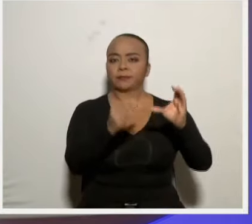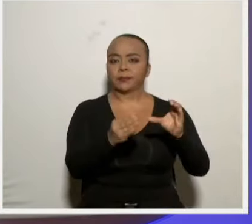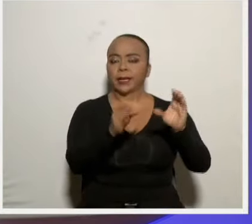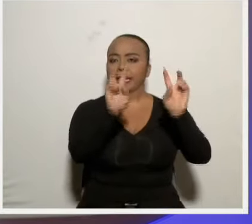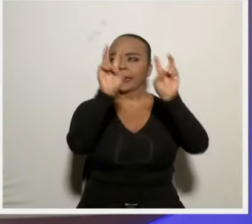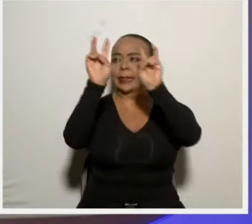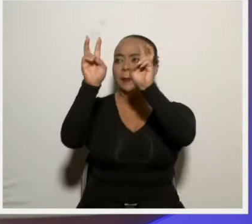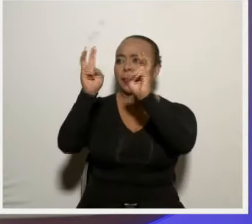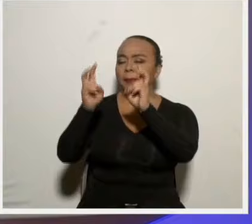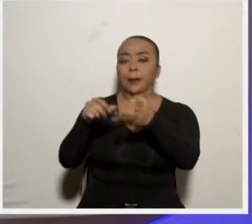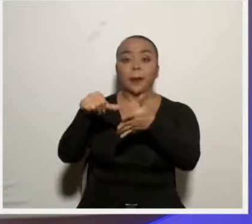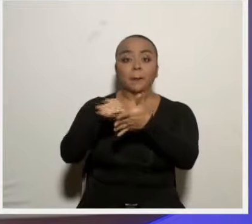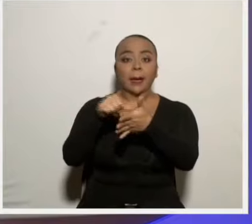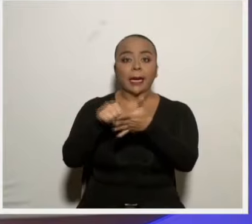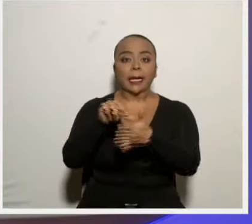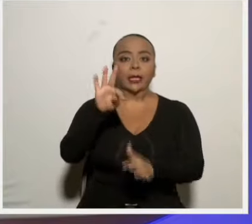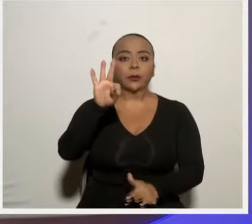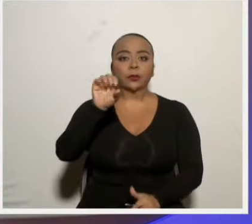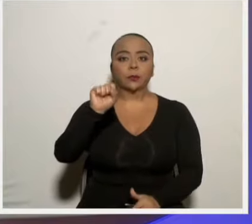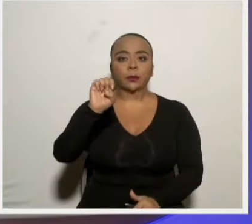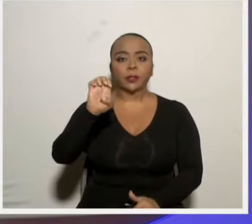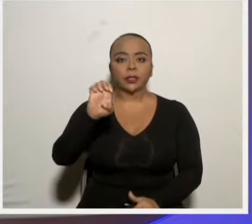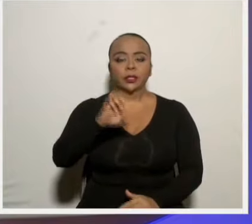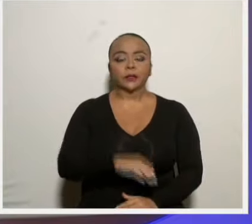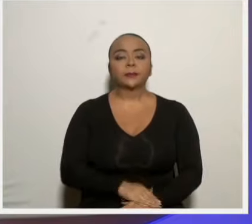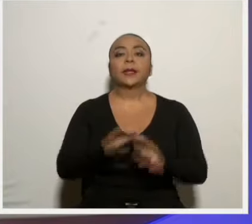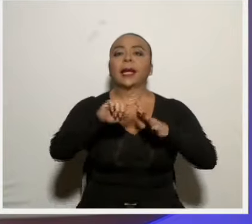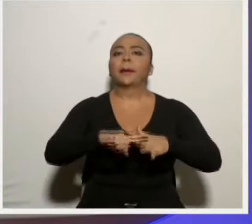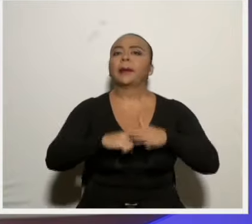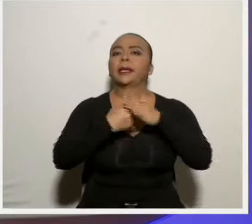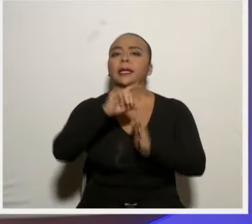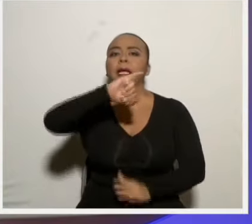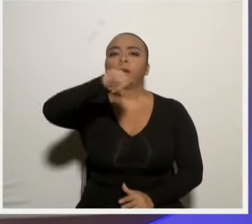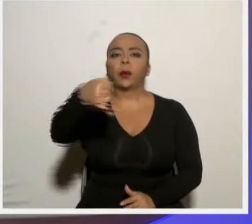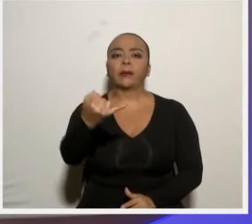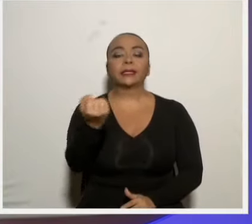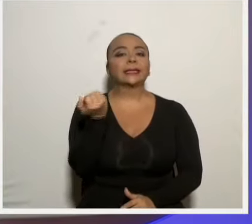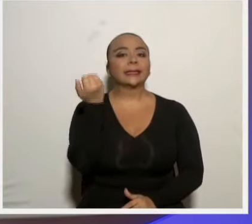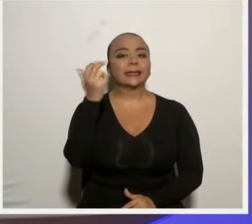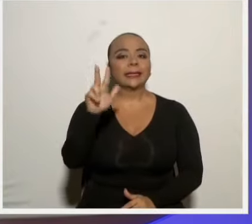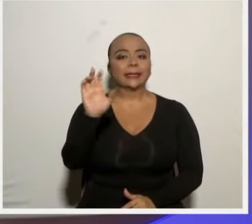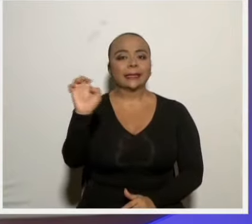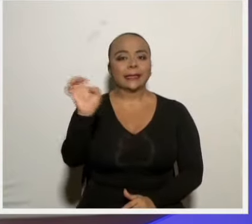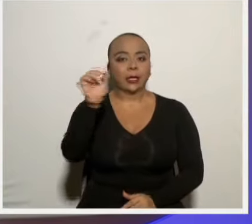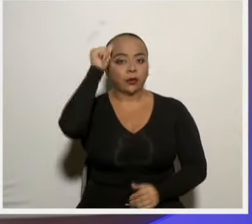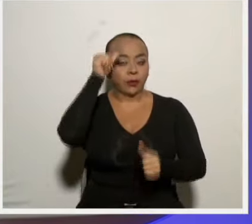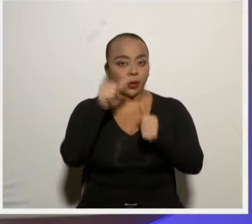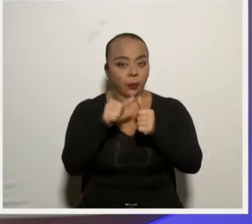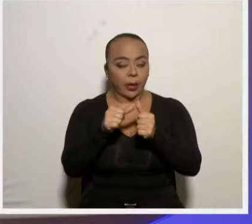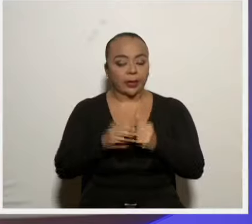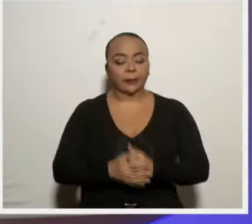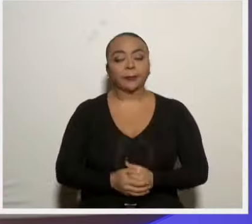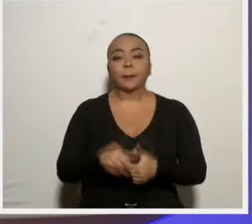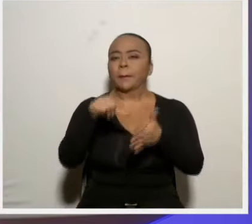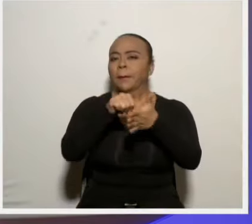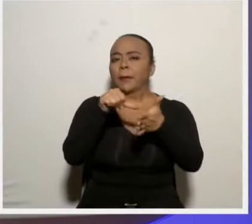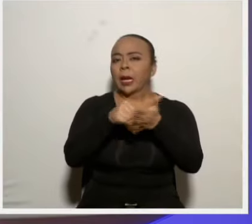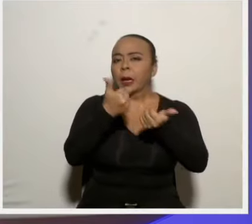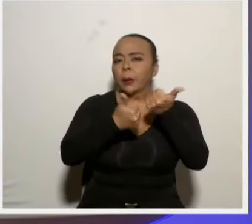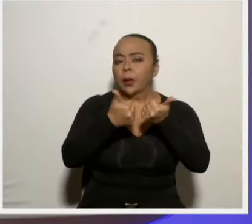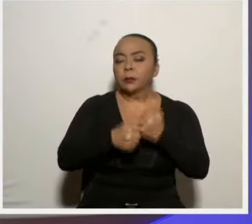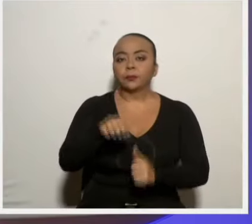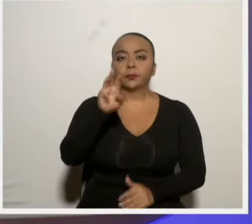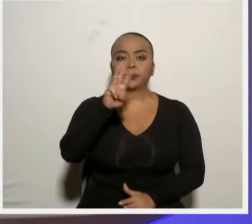temas, en la página del Tribunal Supremo de Elecciones a partir del jueves 13 de enero. Recuerde, la página del Tribunal Supremo de Elecciones